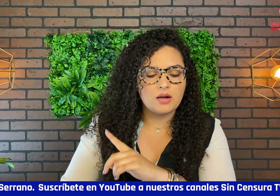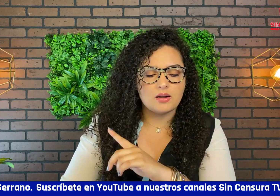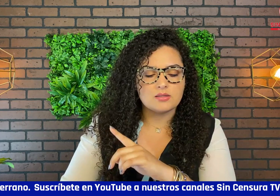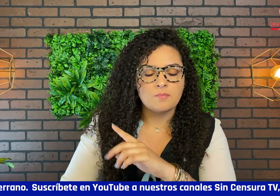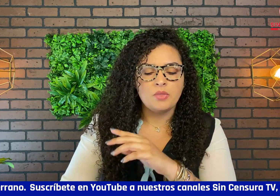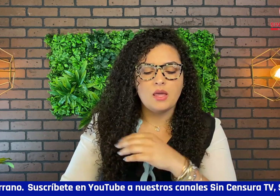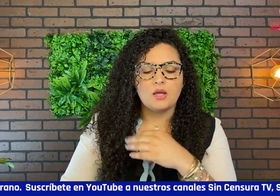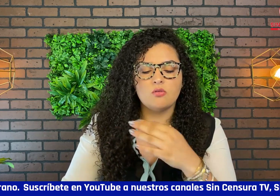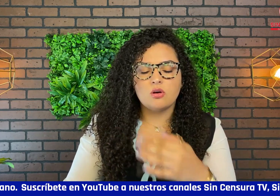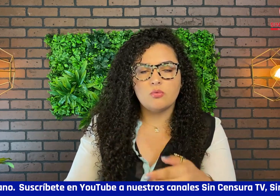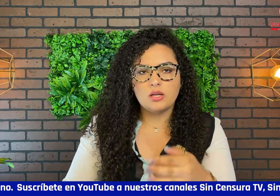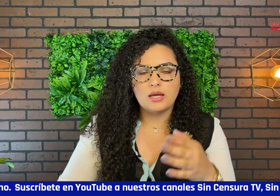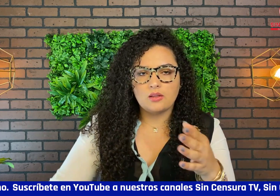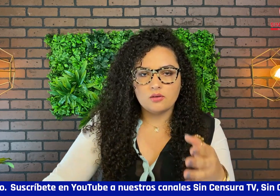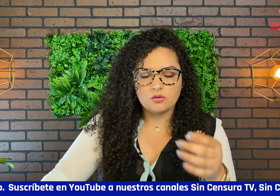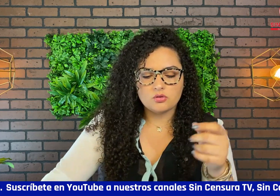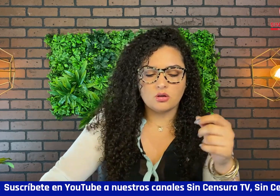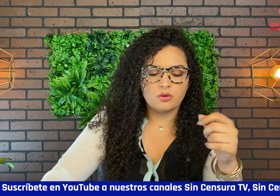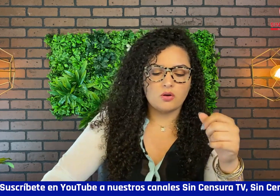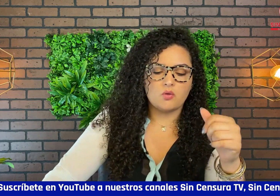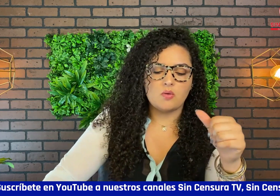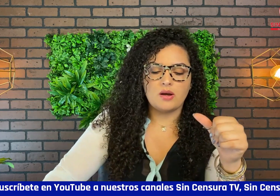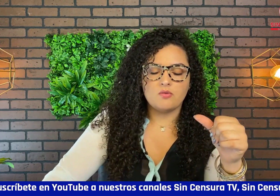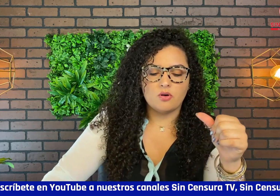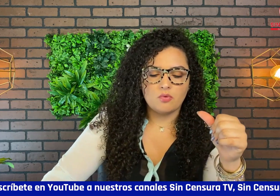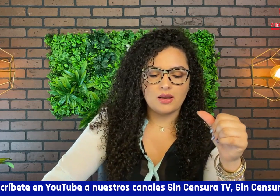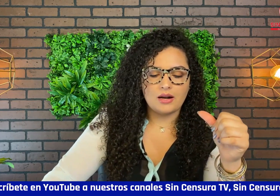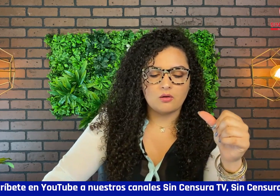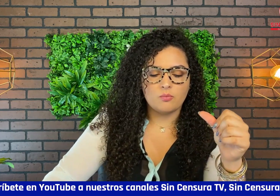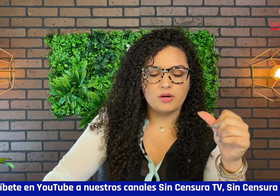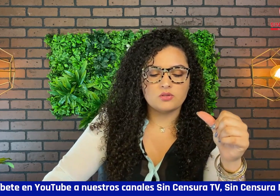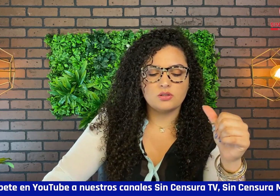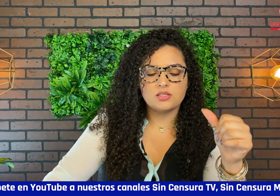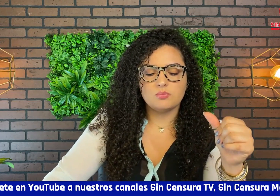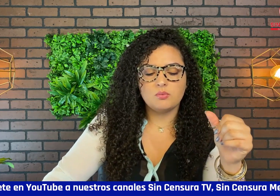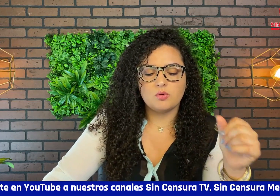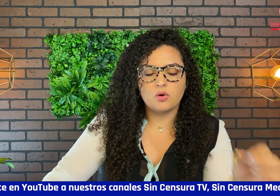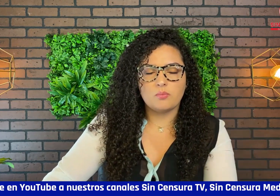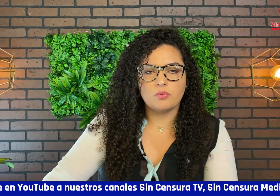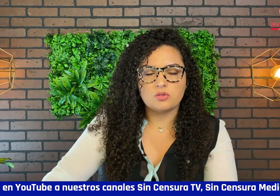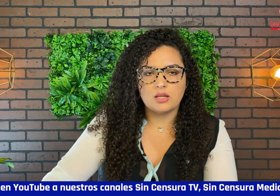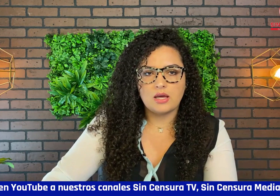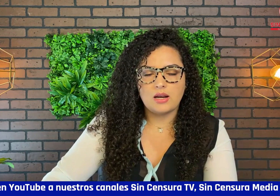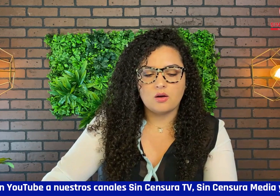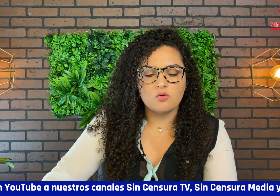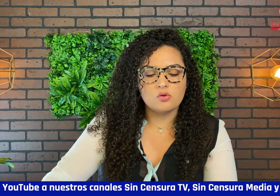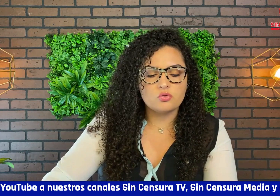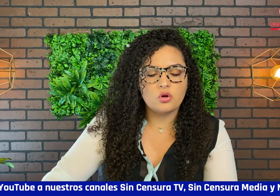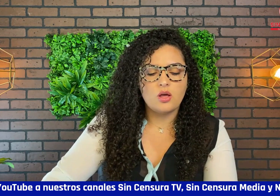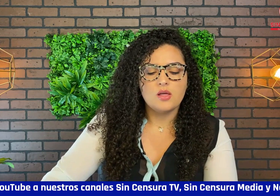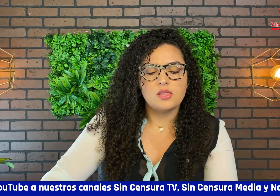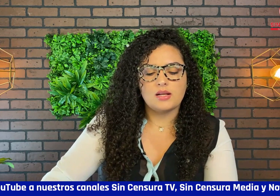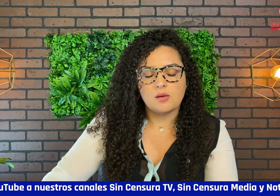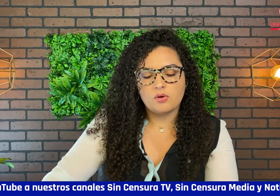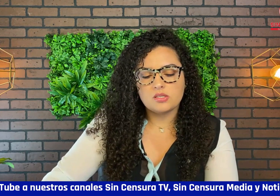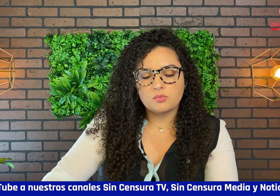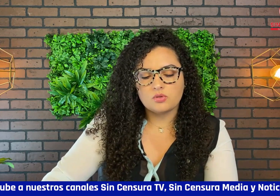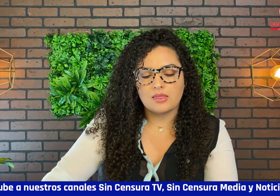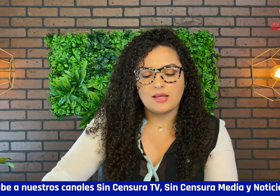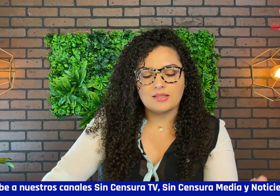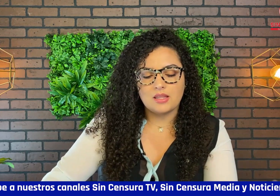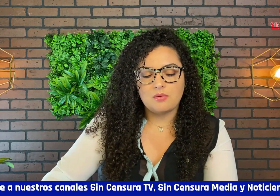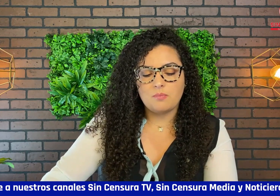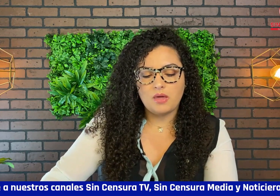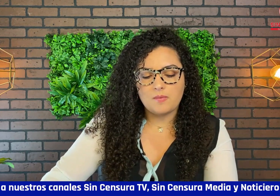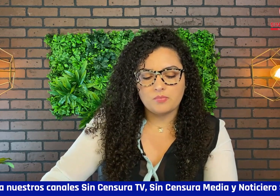pasado viernes. En un comunicado, incluso el gobierno de Coahuila informó que la recuperación del 7º cuerpo sería la conclusión de las labores de